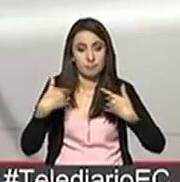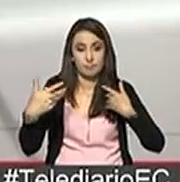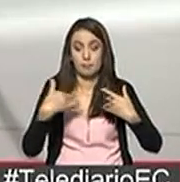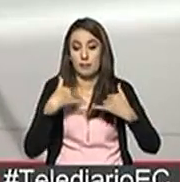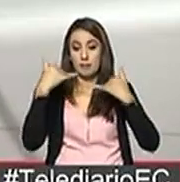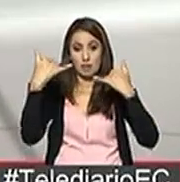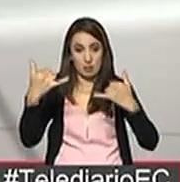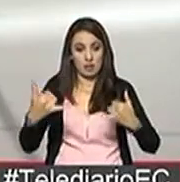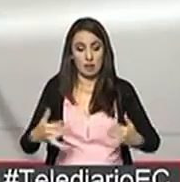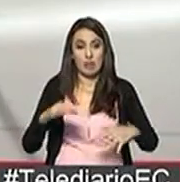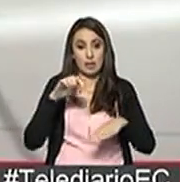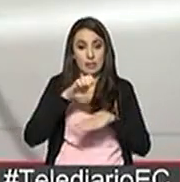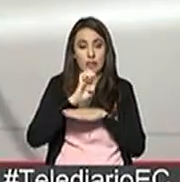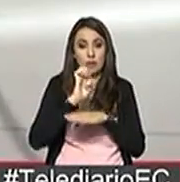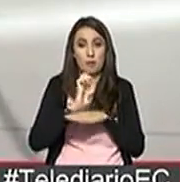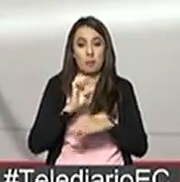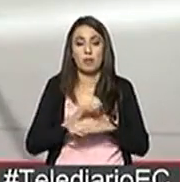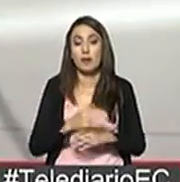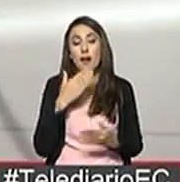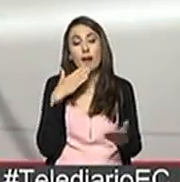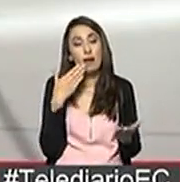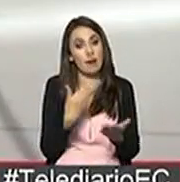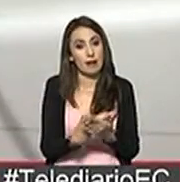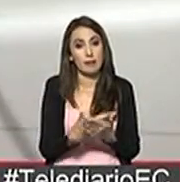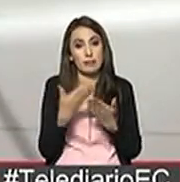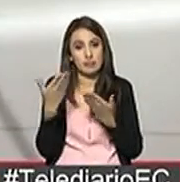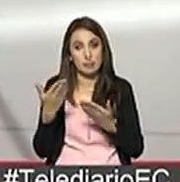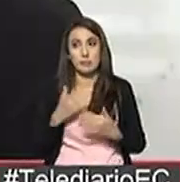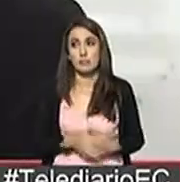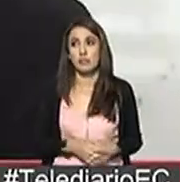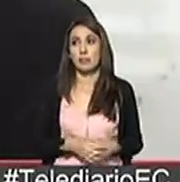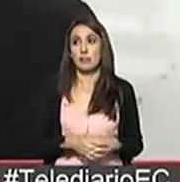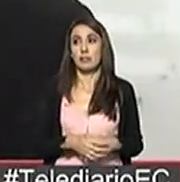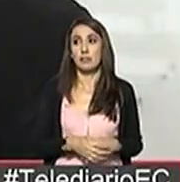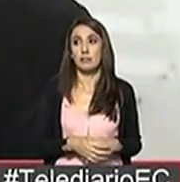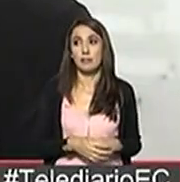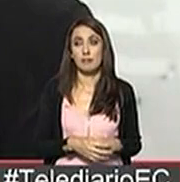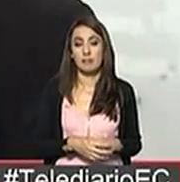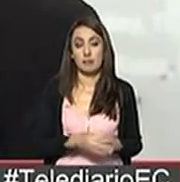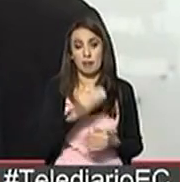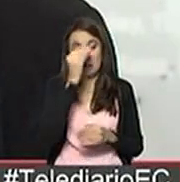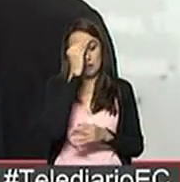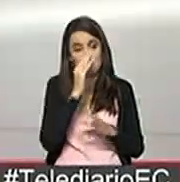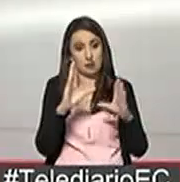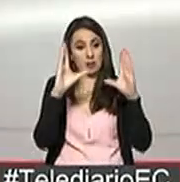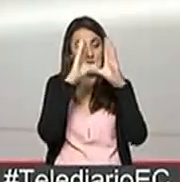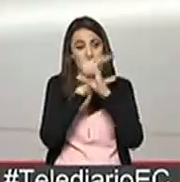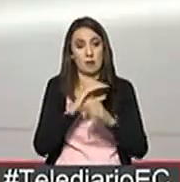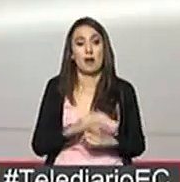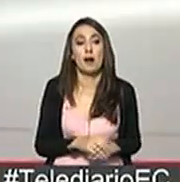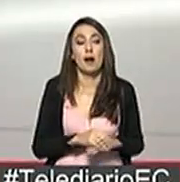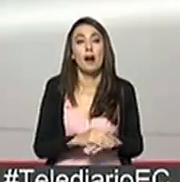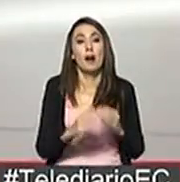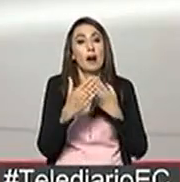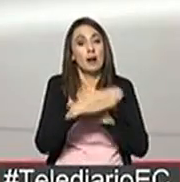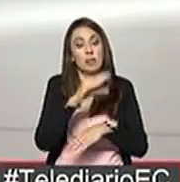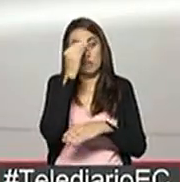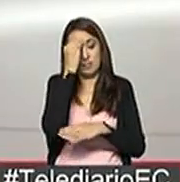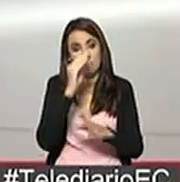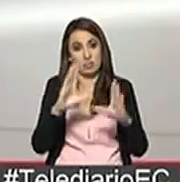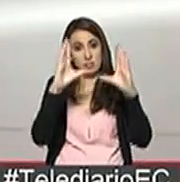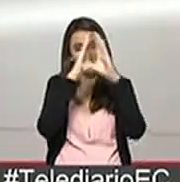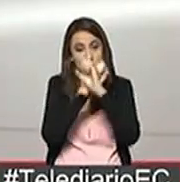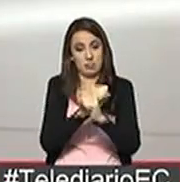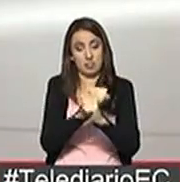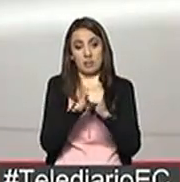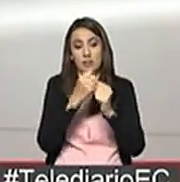artesanales en el país. José, gracias por estar aquí en Telediario. Buenas noches. Buenas noches. Bueno, el día de ayer se llevó a cabo un evento en el que asistió el